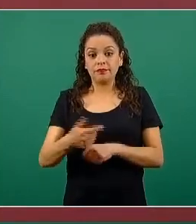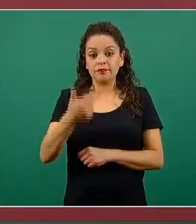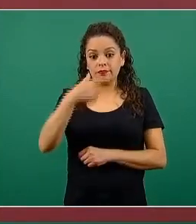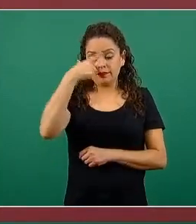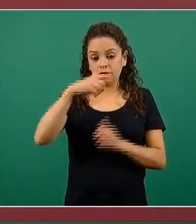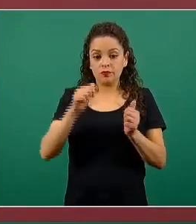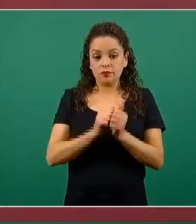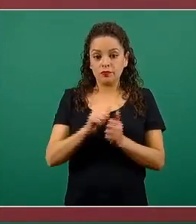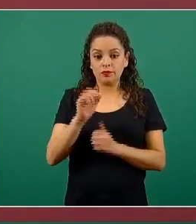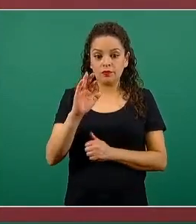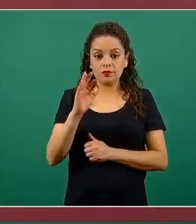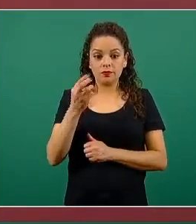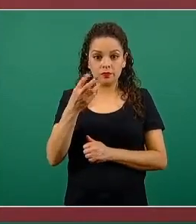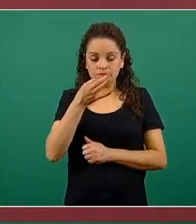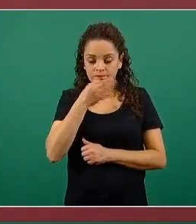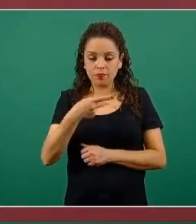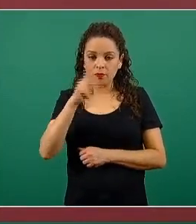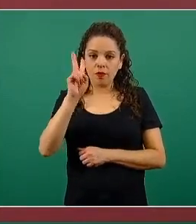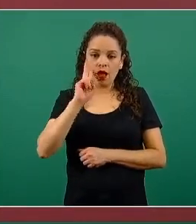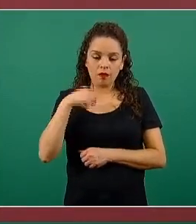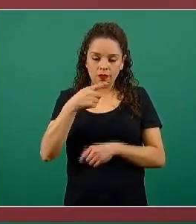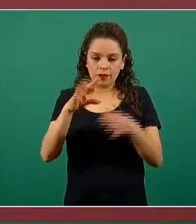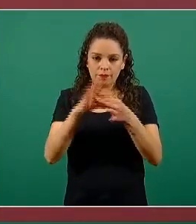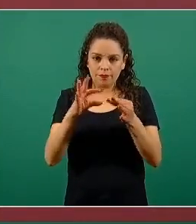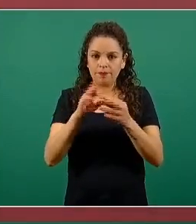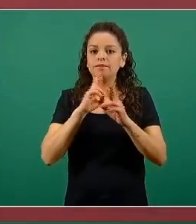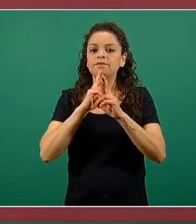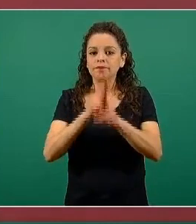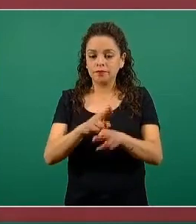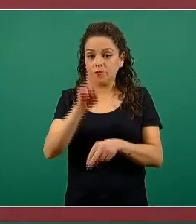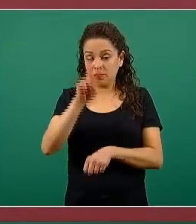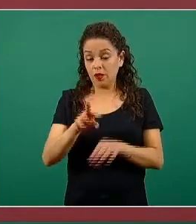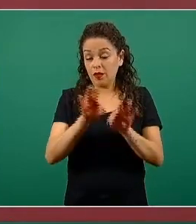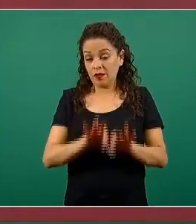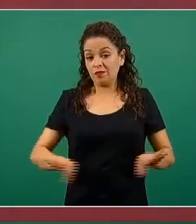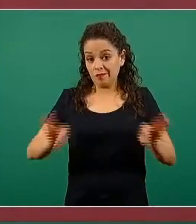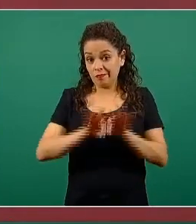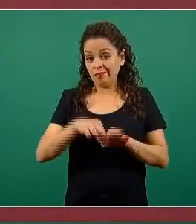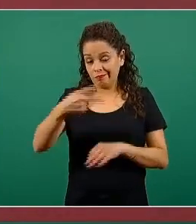de abordar lo sustancial de su pregunta, que me parece muy importante.